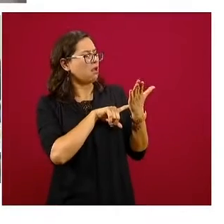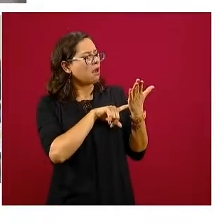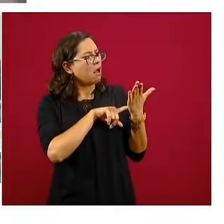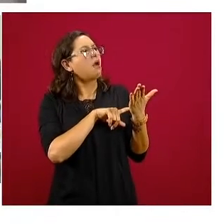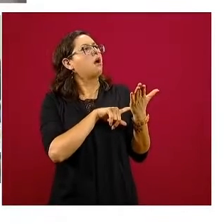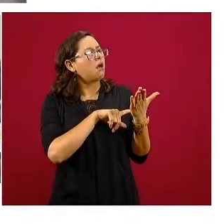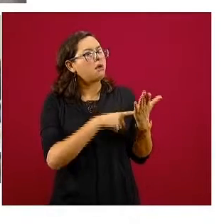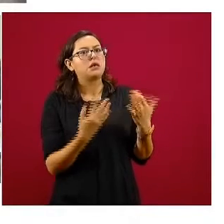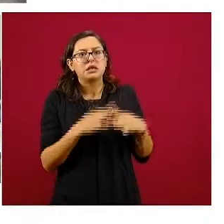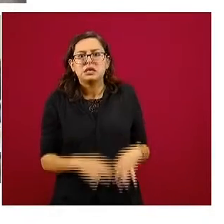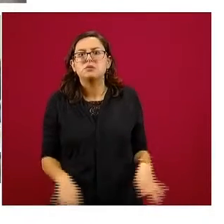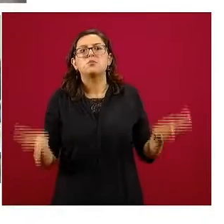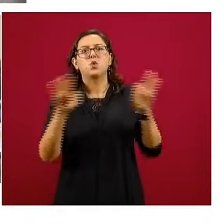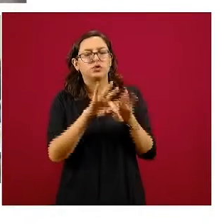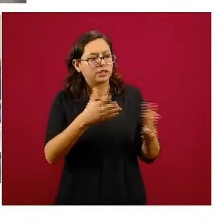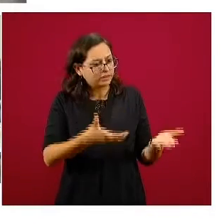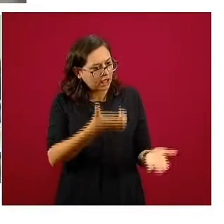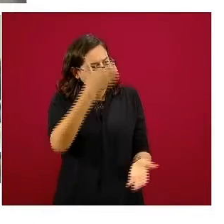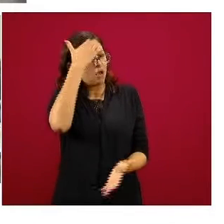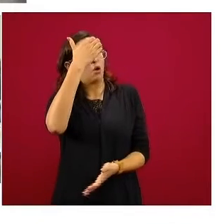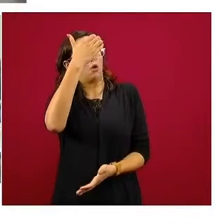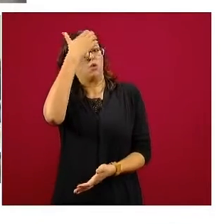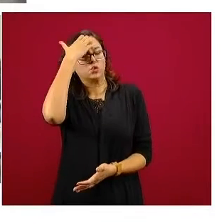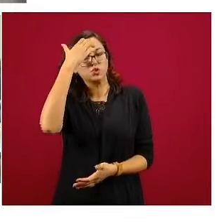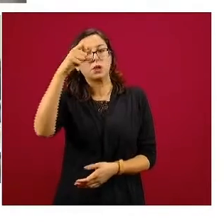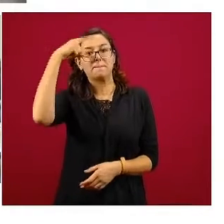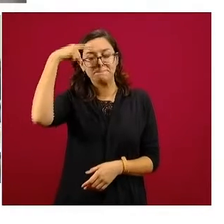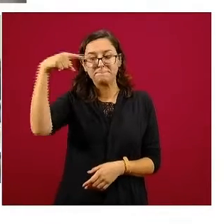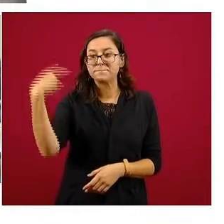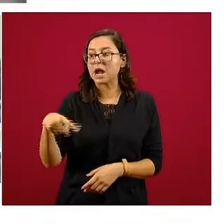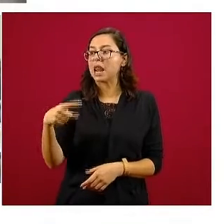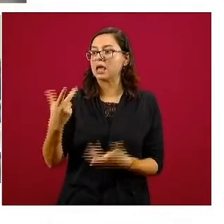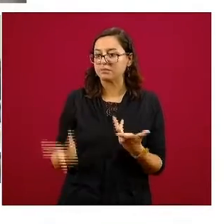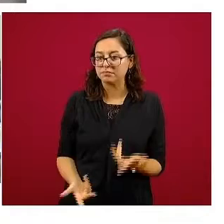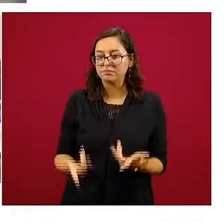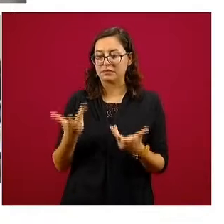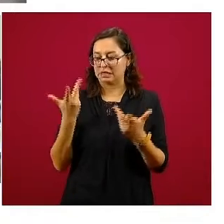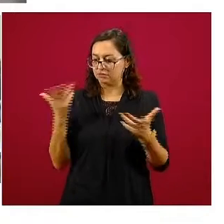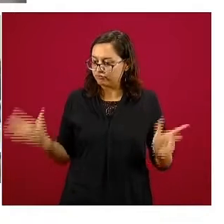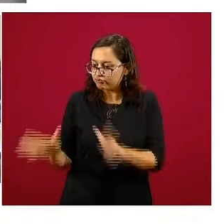la prevención como la mejor estrategia para la salud y los